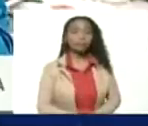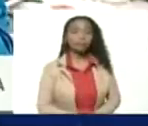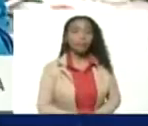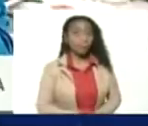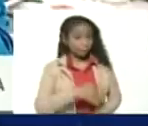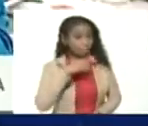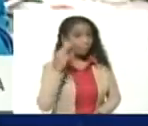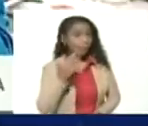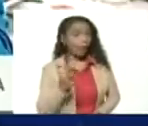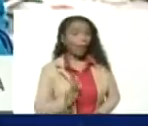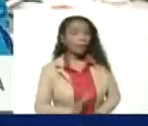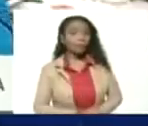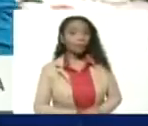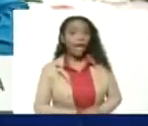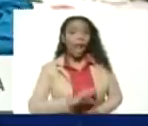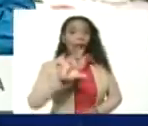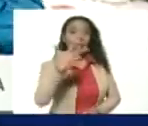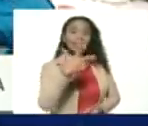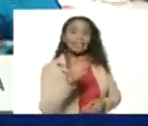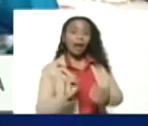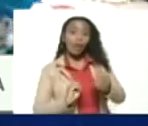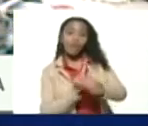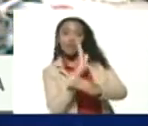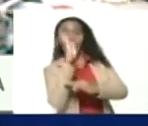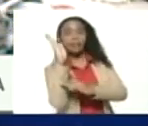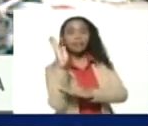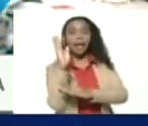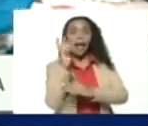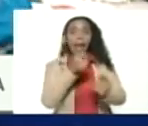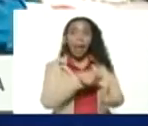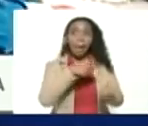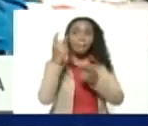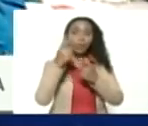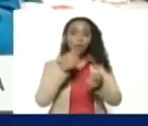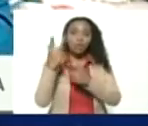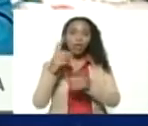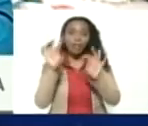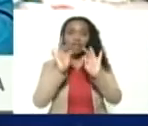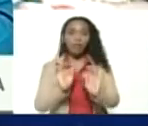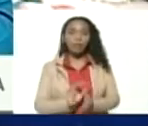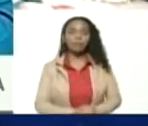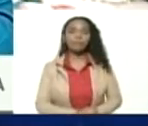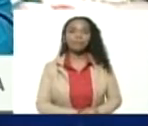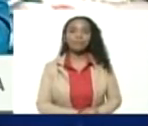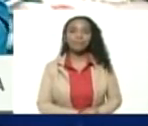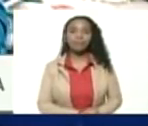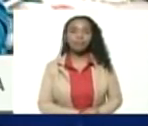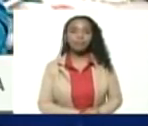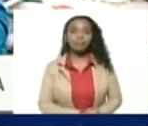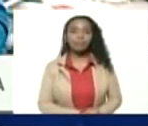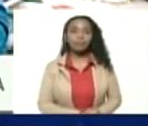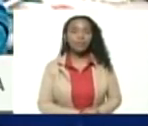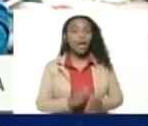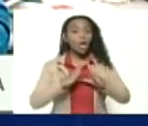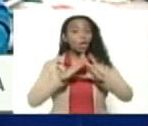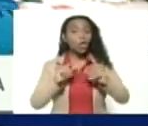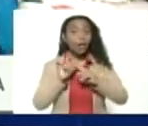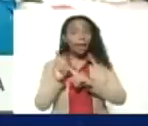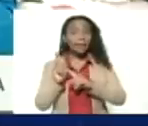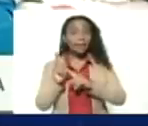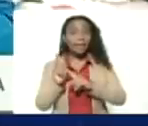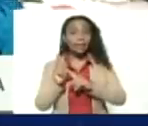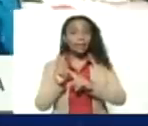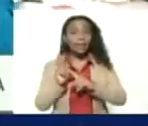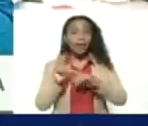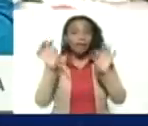¿verdad? La tercera fuente son las exportaciones, ¿verdad? Y todas esas fuentes